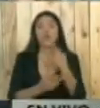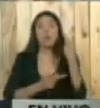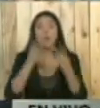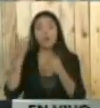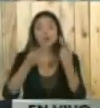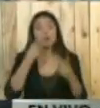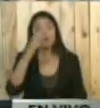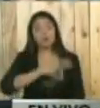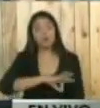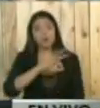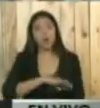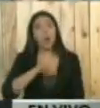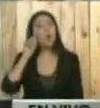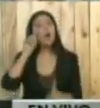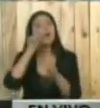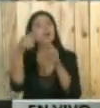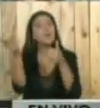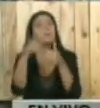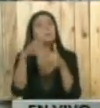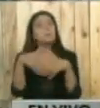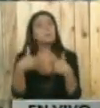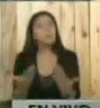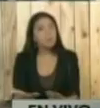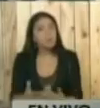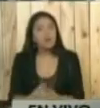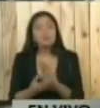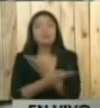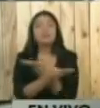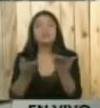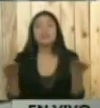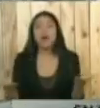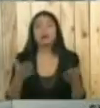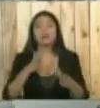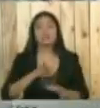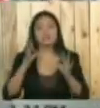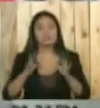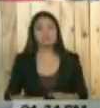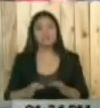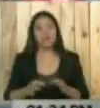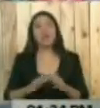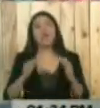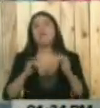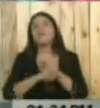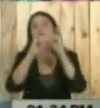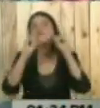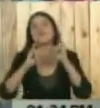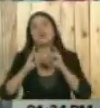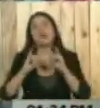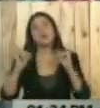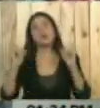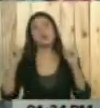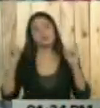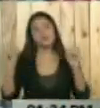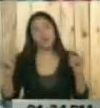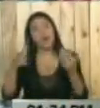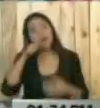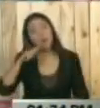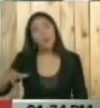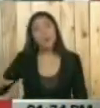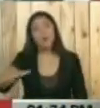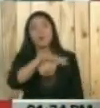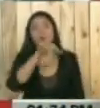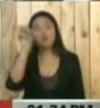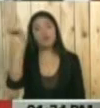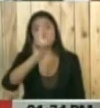social cuyo objetivo fundamental es llevarle mayor bienestar y la mayor suma de felicidad posible al pueblo